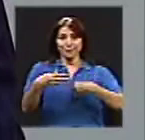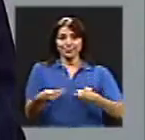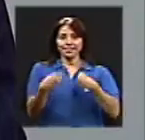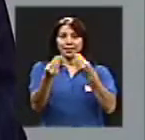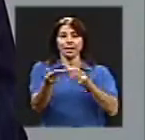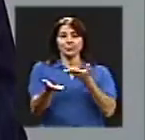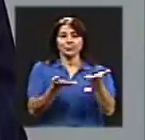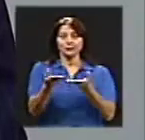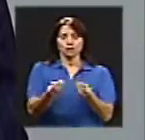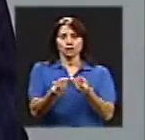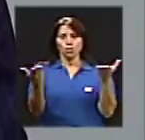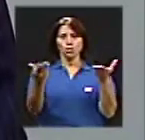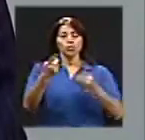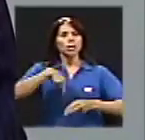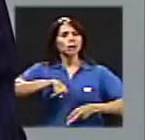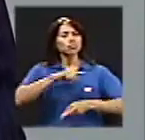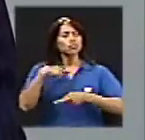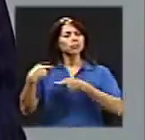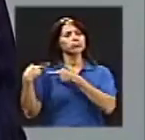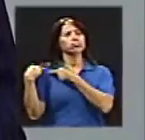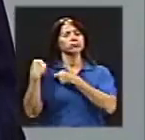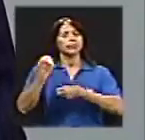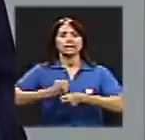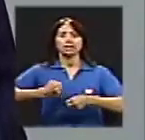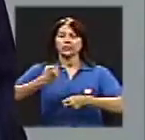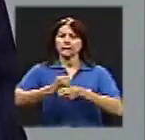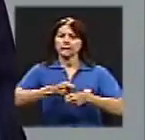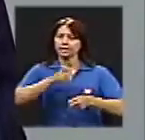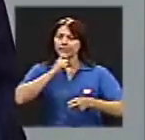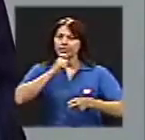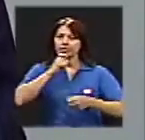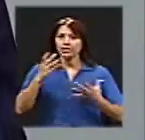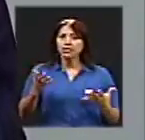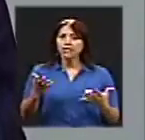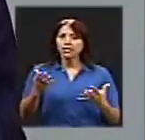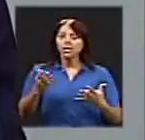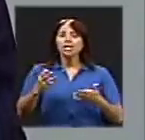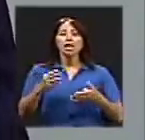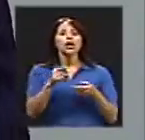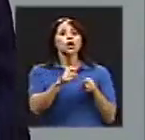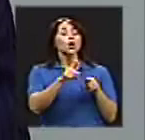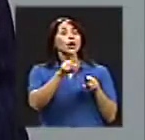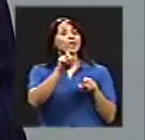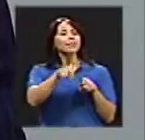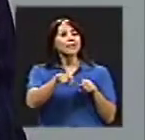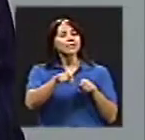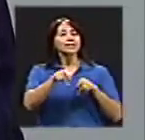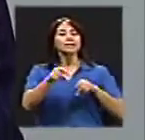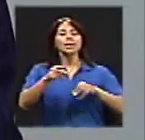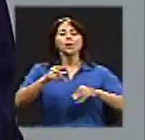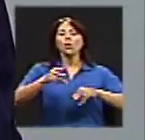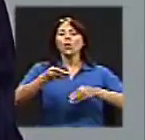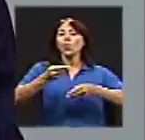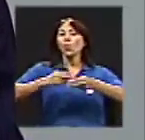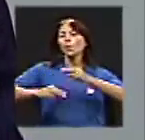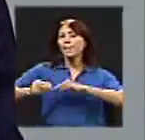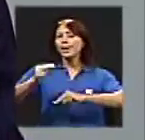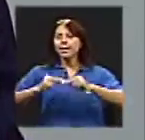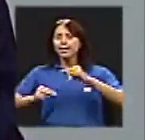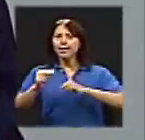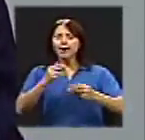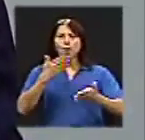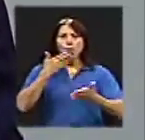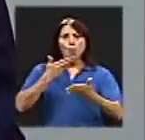corresponde una tarea muy difícil, que es sustituir lo que debería ser un mercado en buenas condiciones